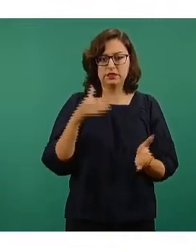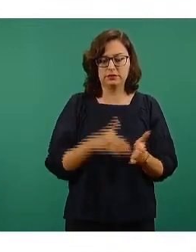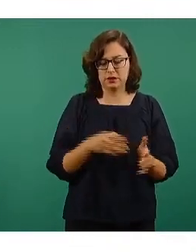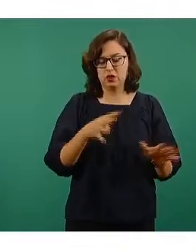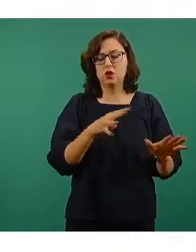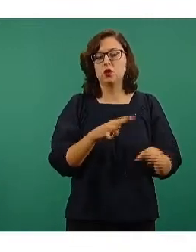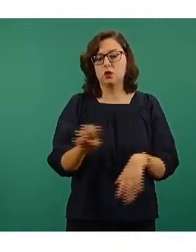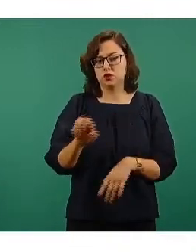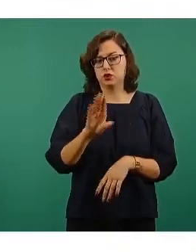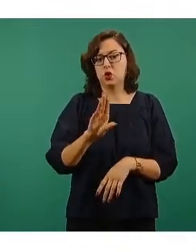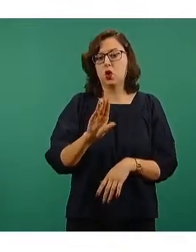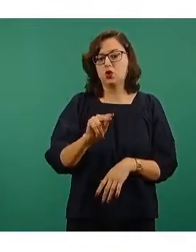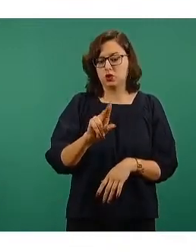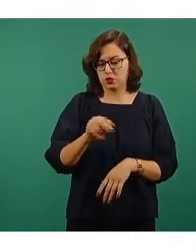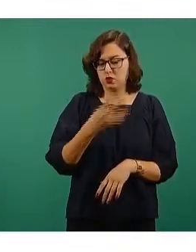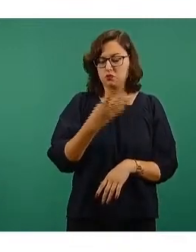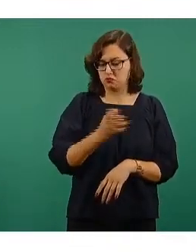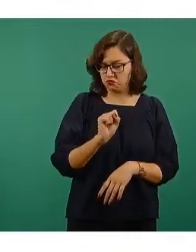96,484 y hay